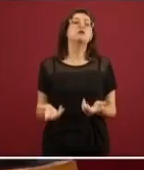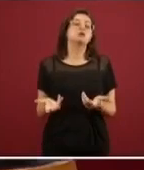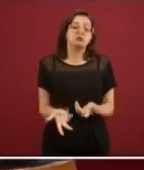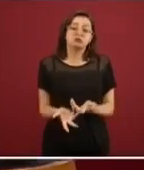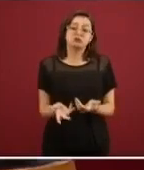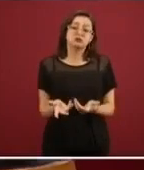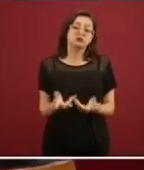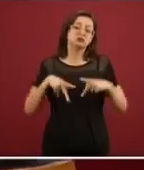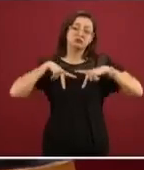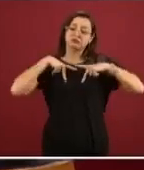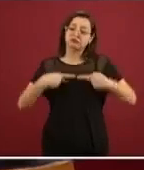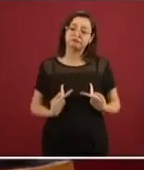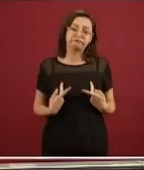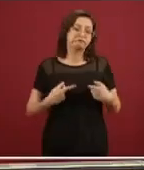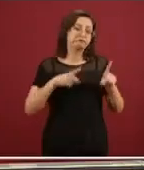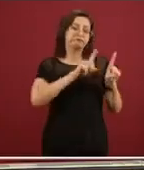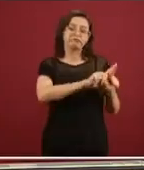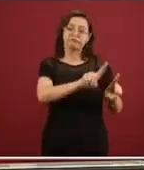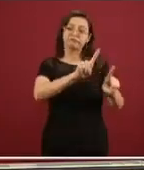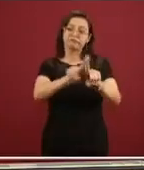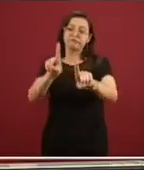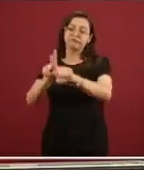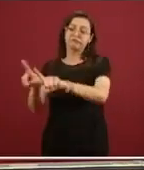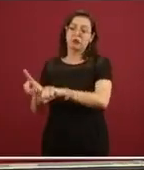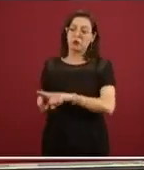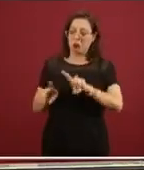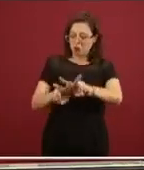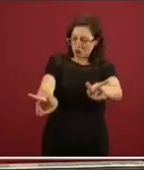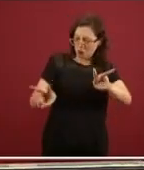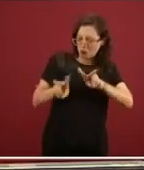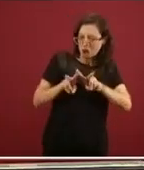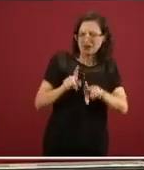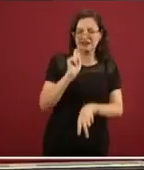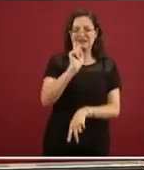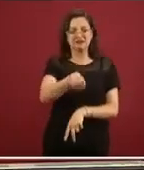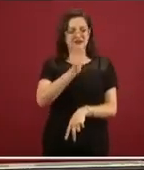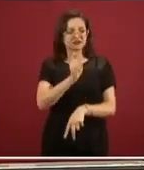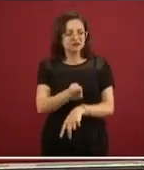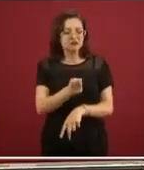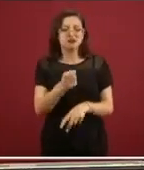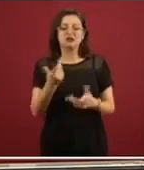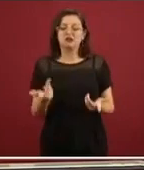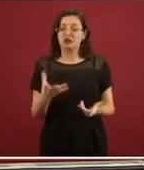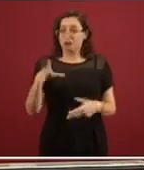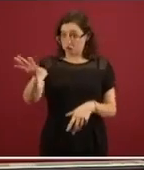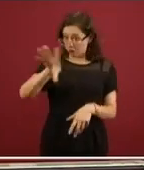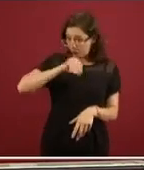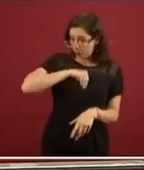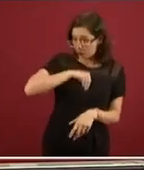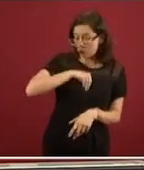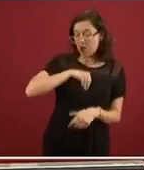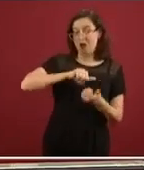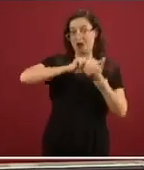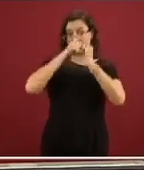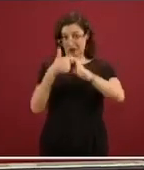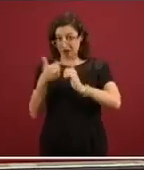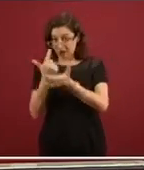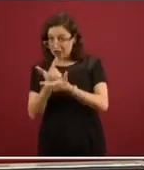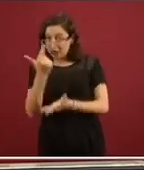muchos factores, depende a qué le llamemos vulnerabilidad. Puede ser vulnerabilidad a contagiarse, vulnerabilidad a